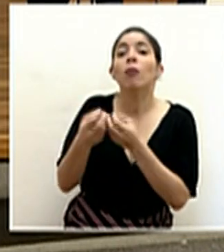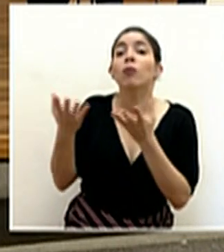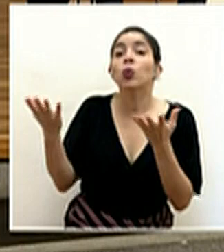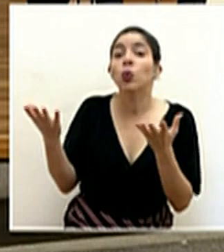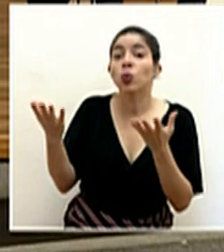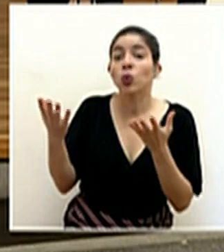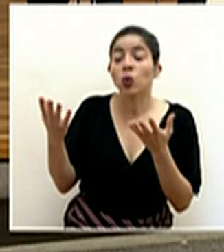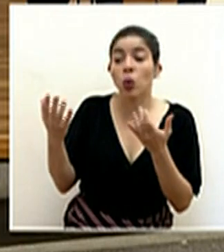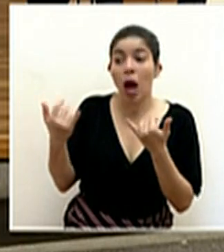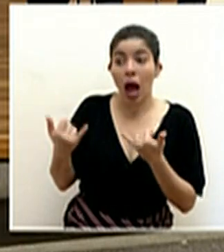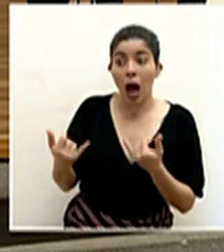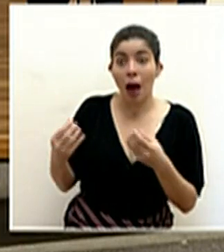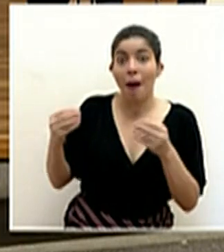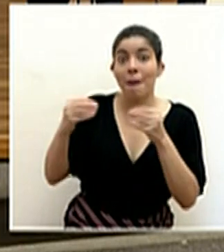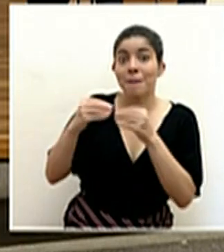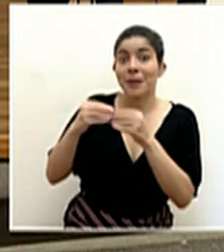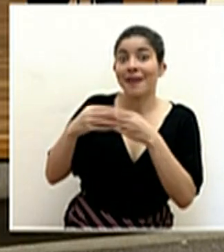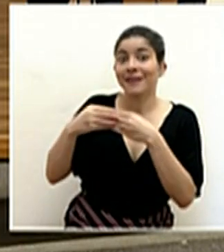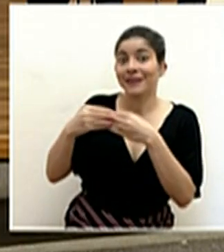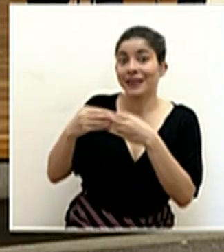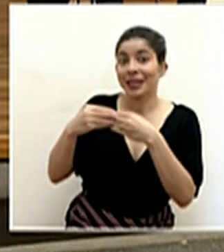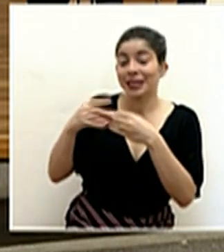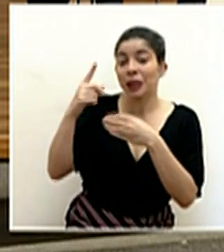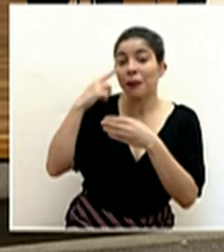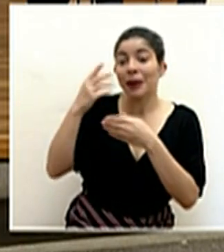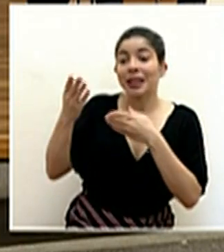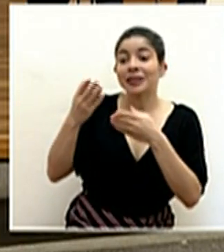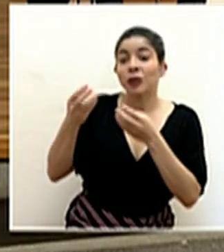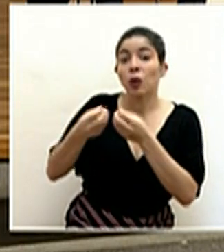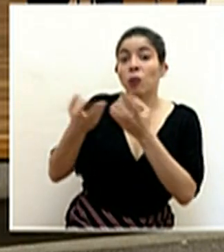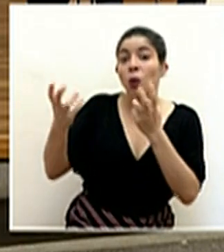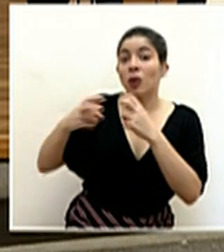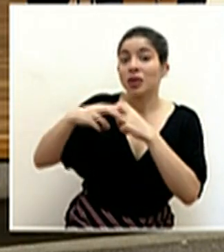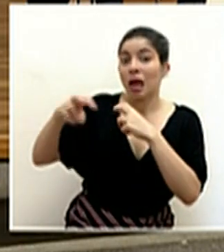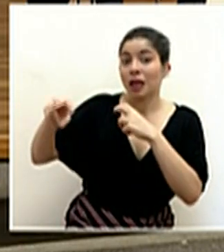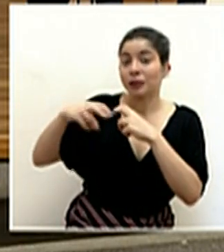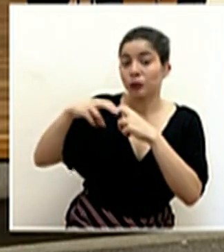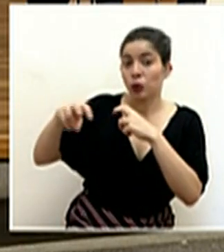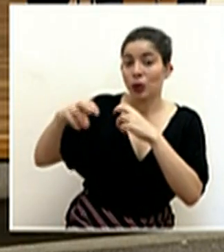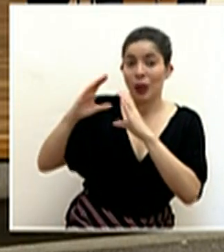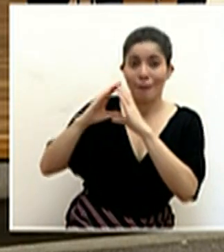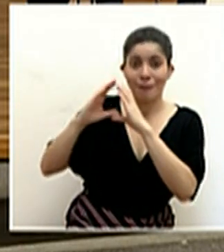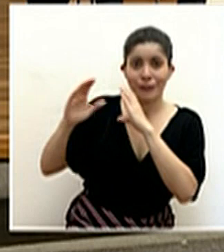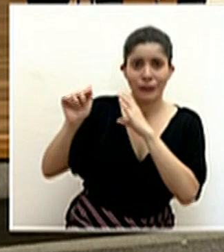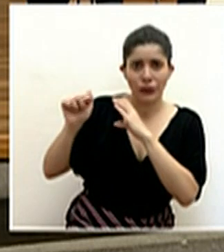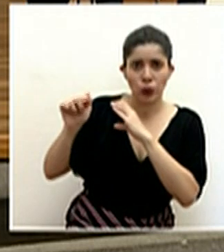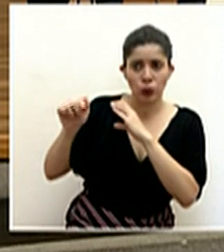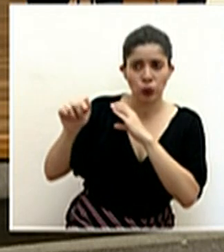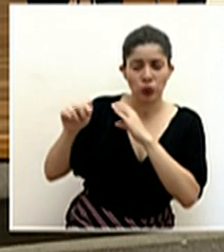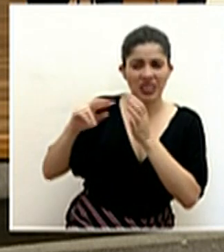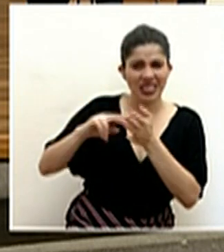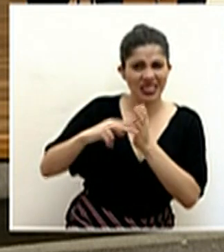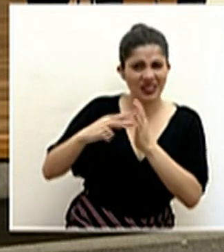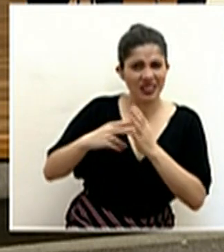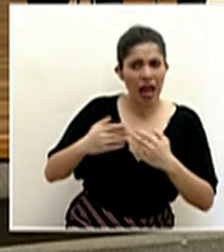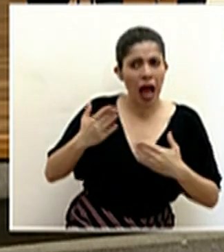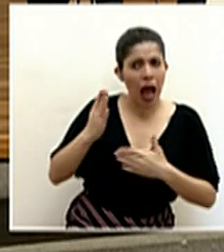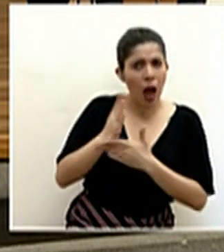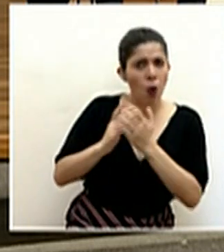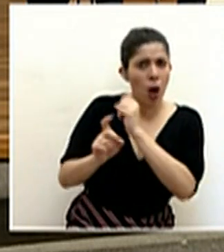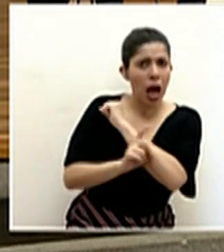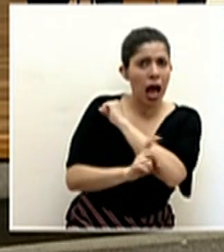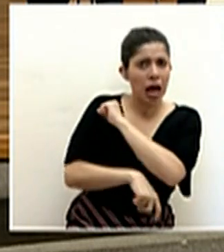¿se flexibilizaron las medidas de control para el servicio público de transporte de la modalidad de autobuses? ¿Existe alguna sanción para